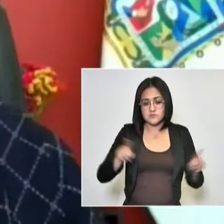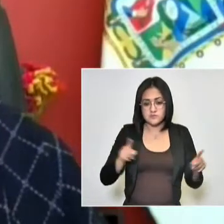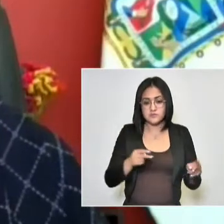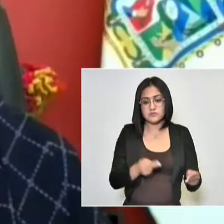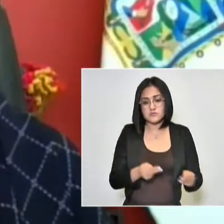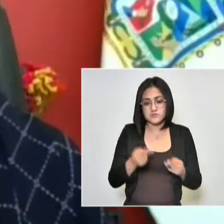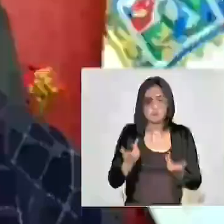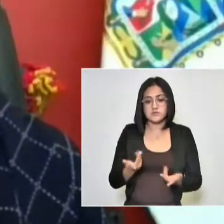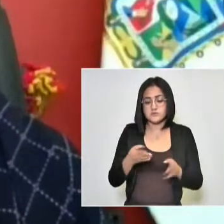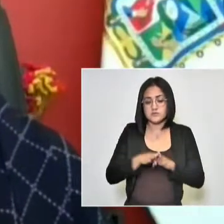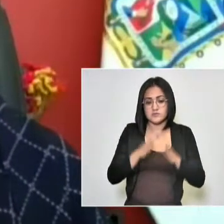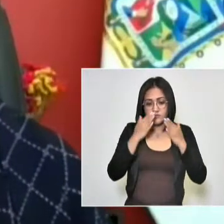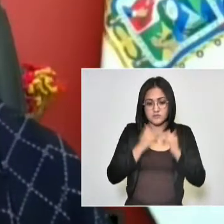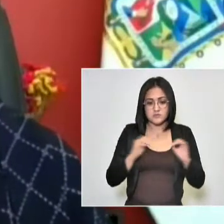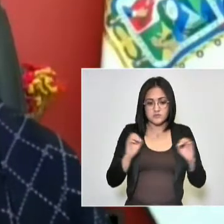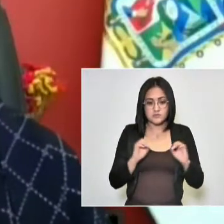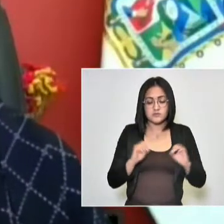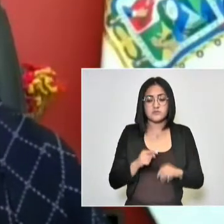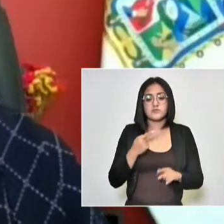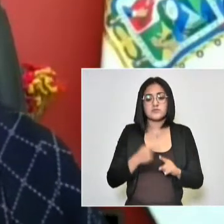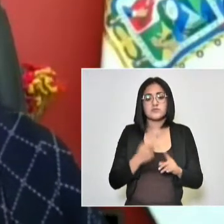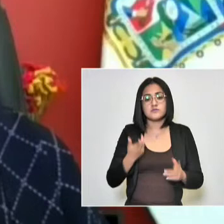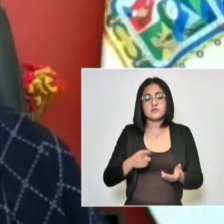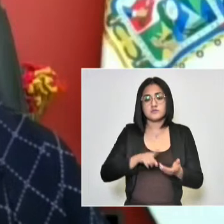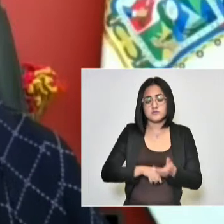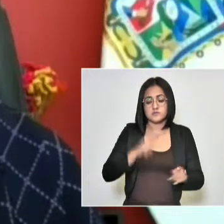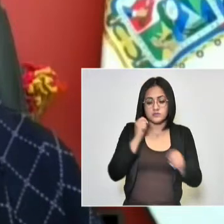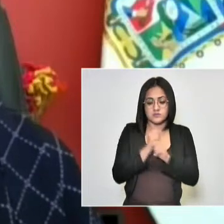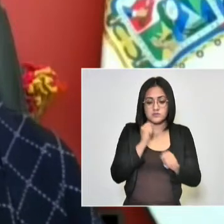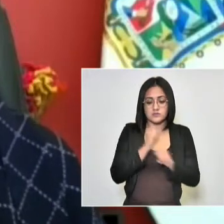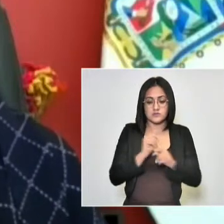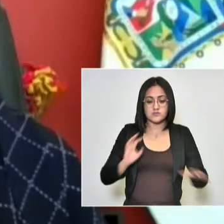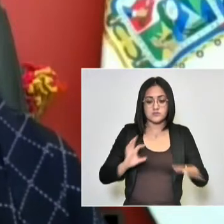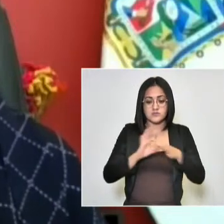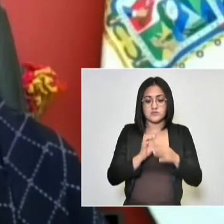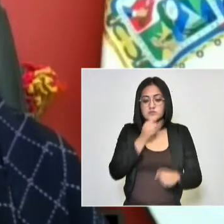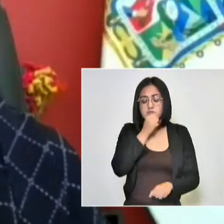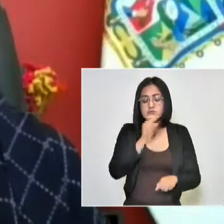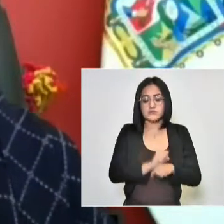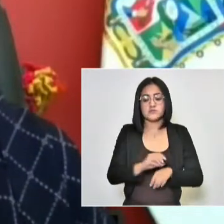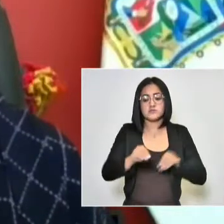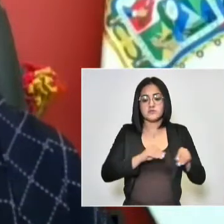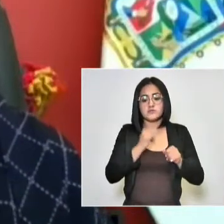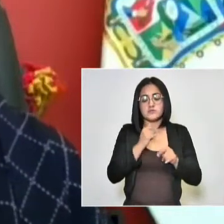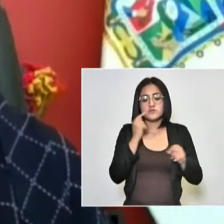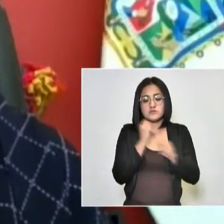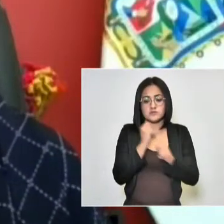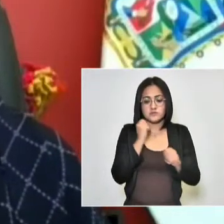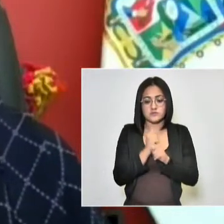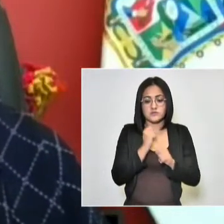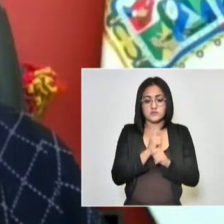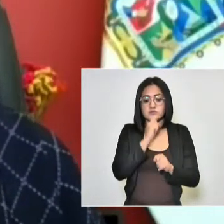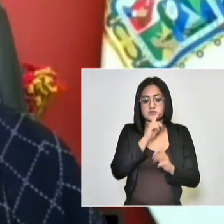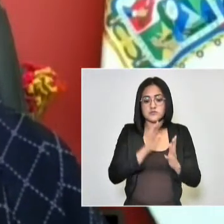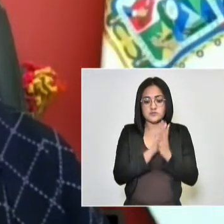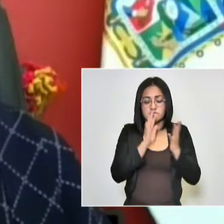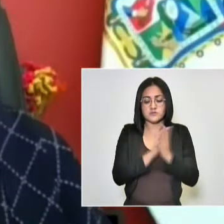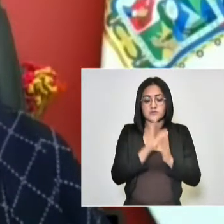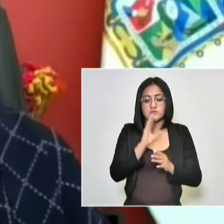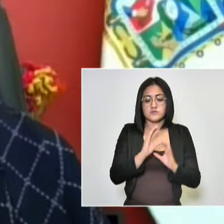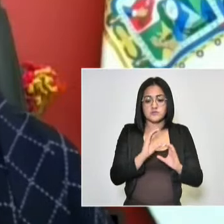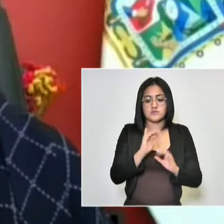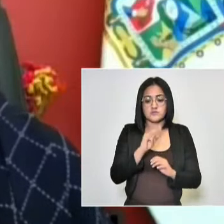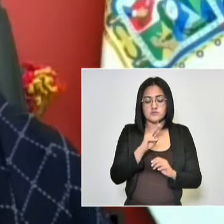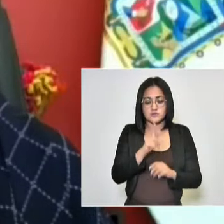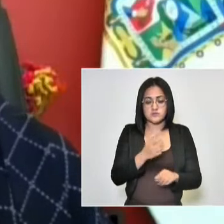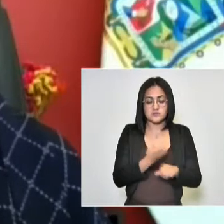hubo ninguna clausura. Sobre los operativos en el transporte que coordina la Secretaría de Movilidad y Transporte y en los que también participan Protección Civil